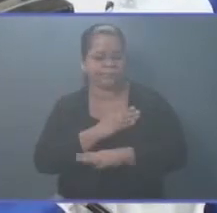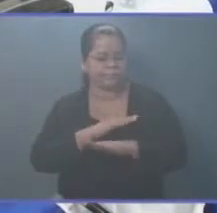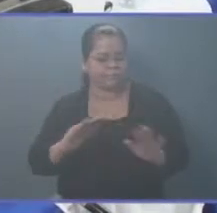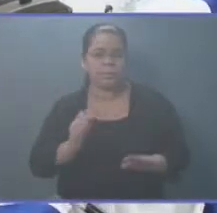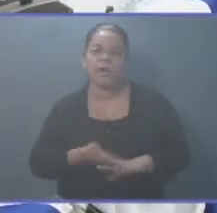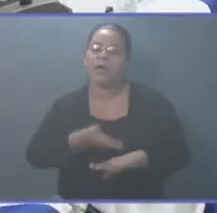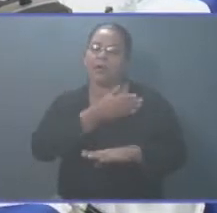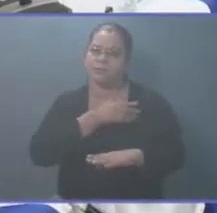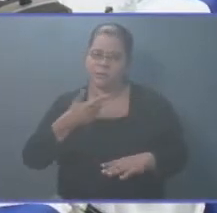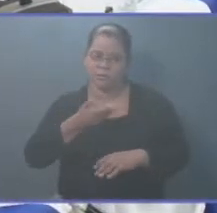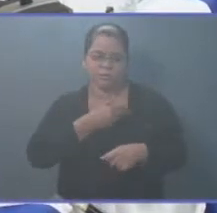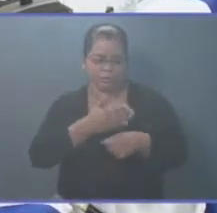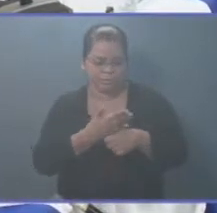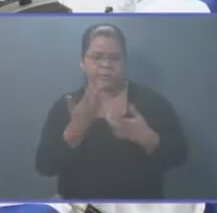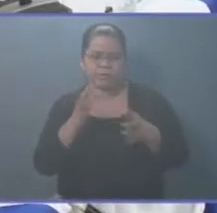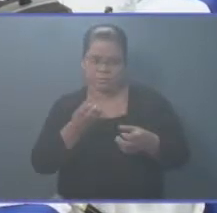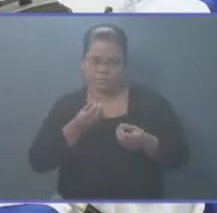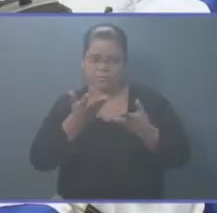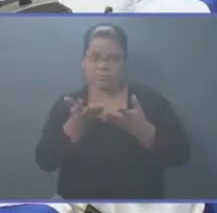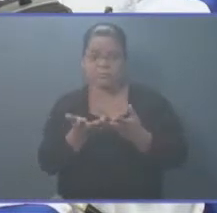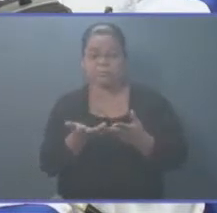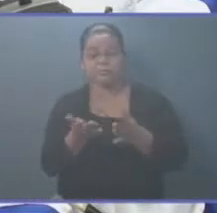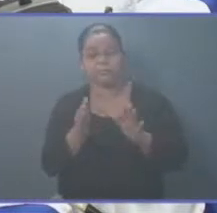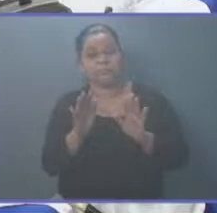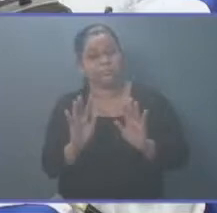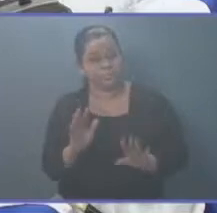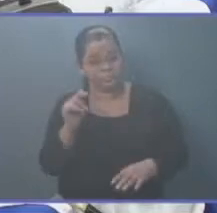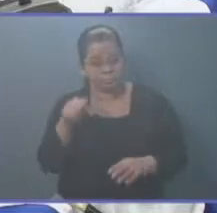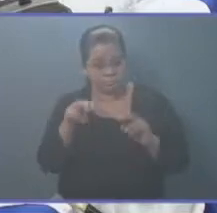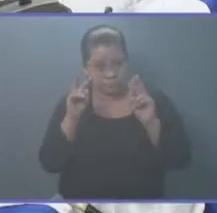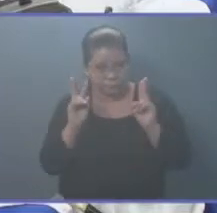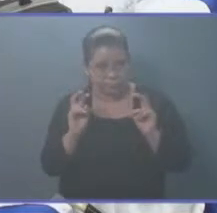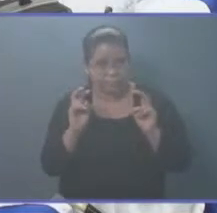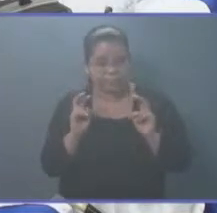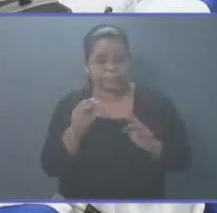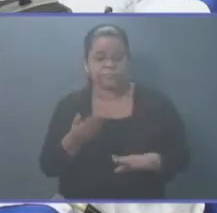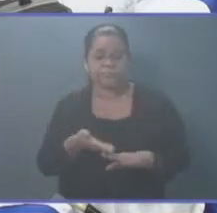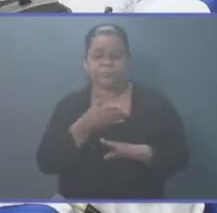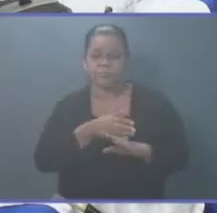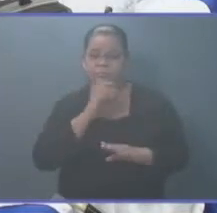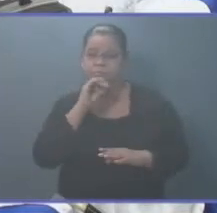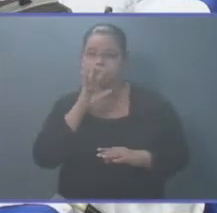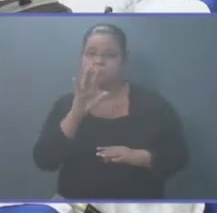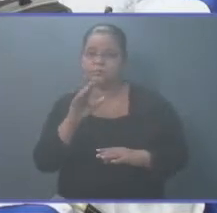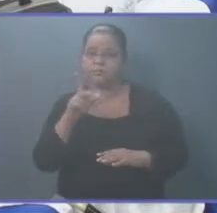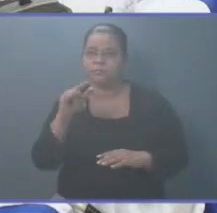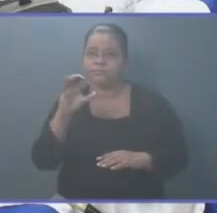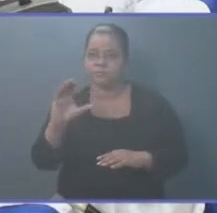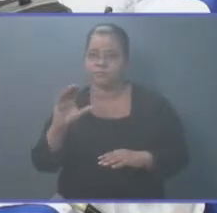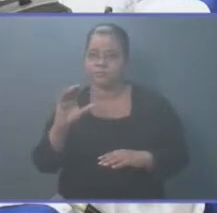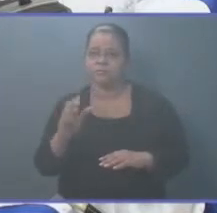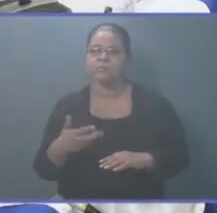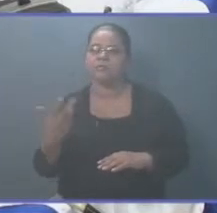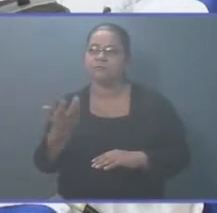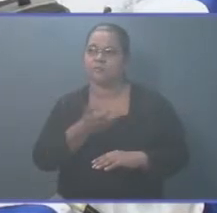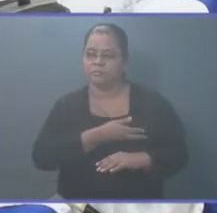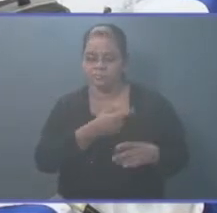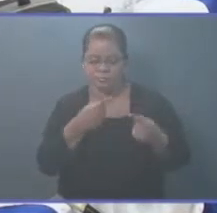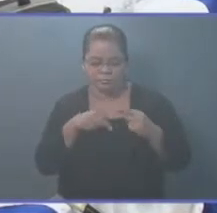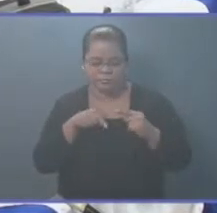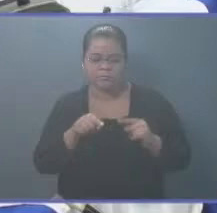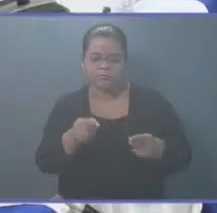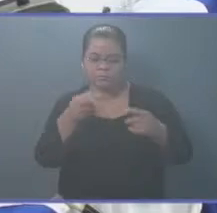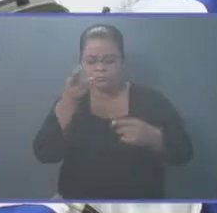otros grupos parlamentarios. Pero en este tema, con la explicación que ha dado la licenciada, nosotros mantenemos el